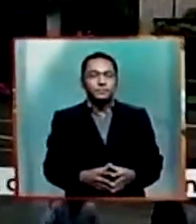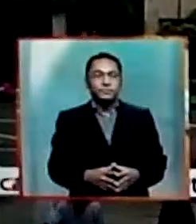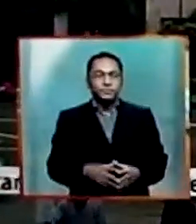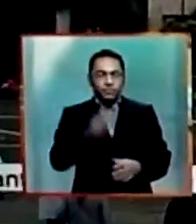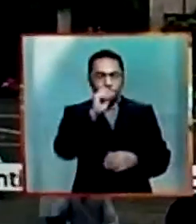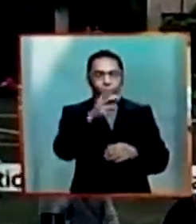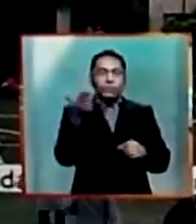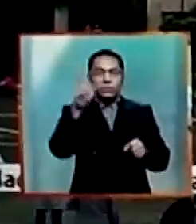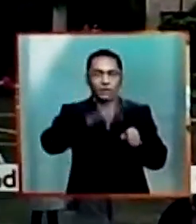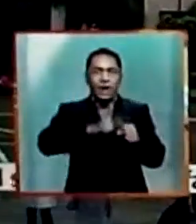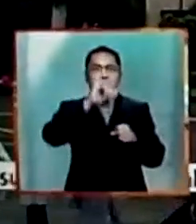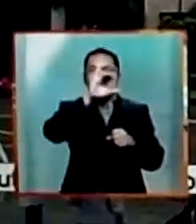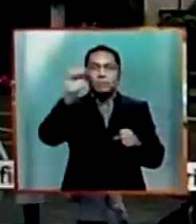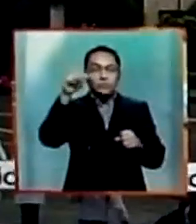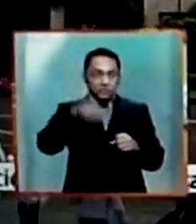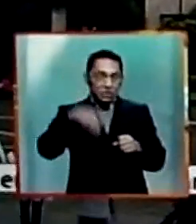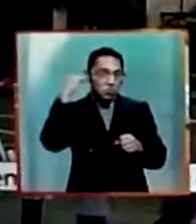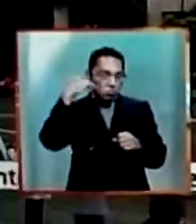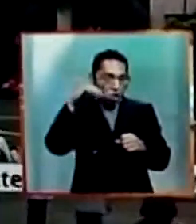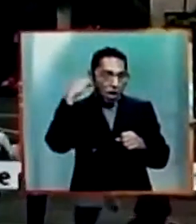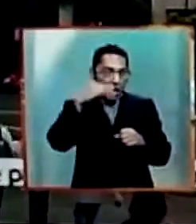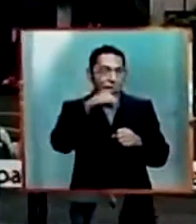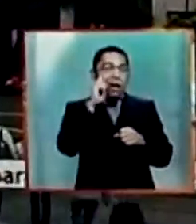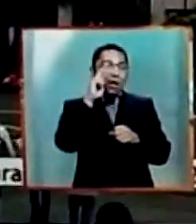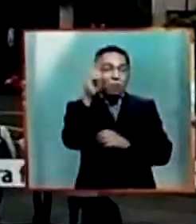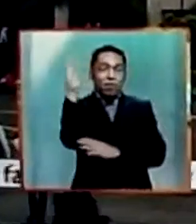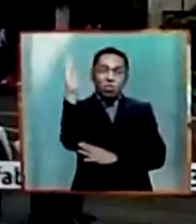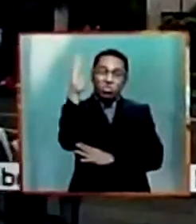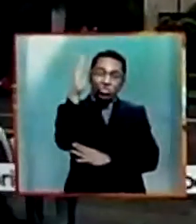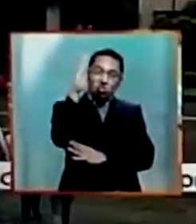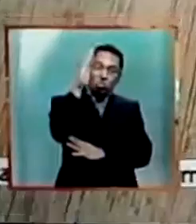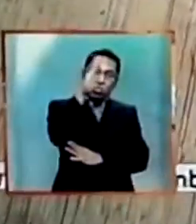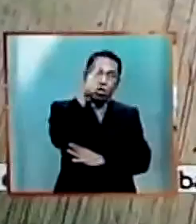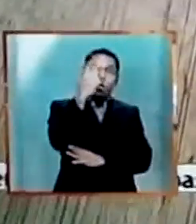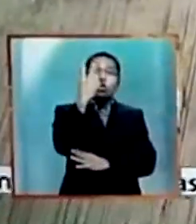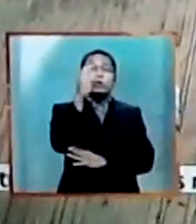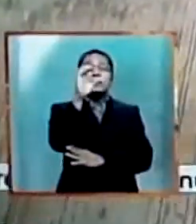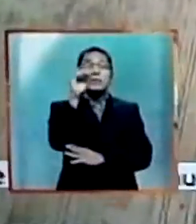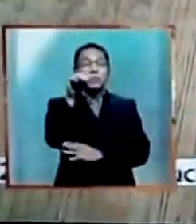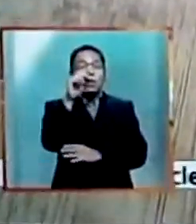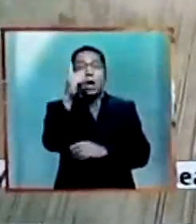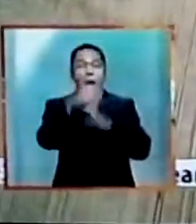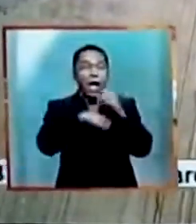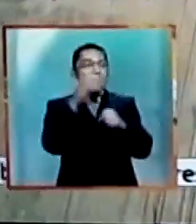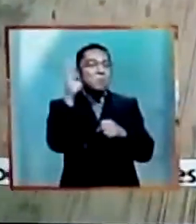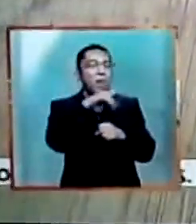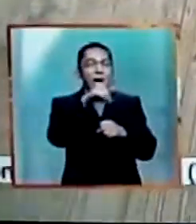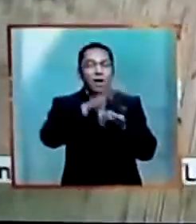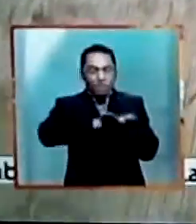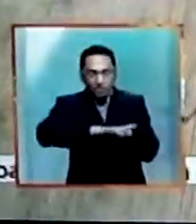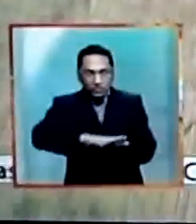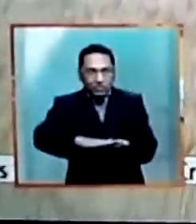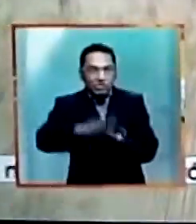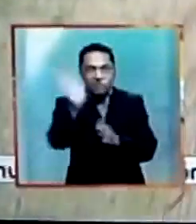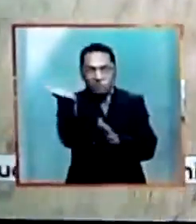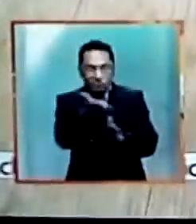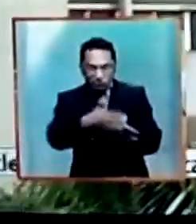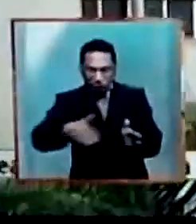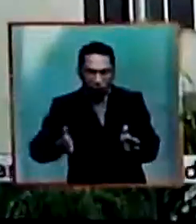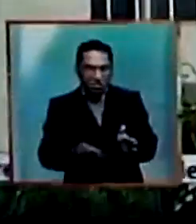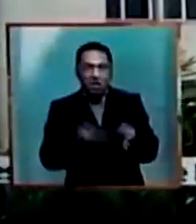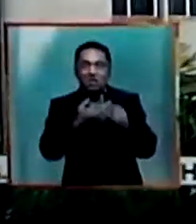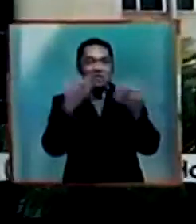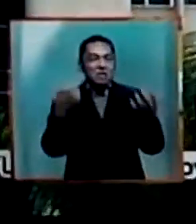El Hospital Regional del IMSS en Morelia registra una inclinación cercana a 2 centímetros por año, originada por una falla geológica que cruza el subsuelo del